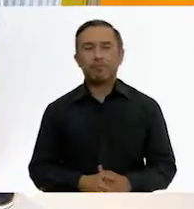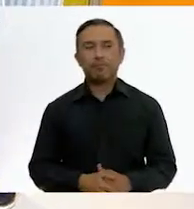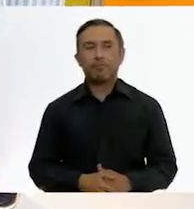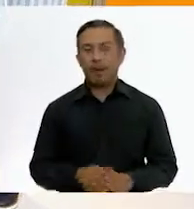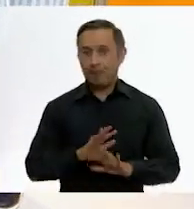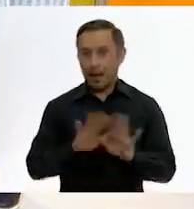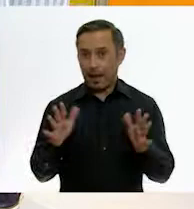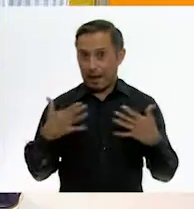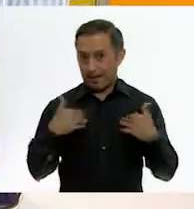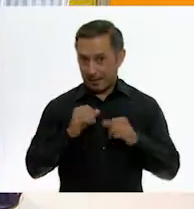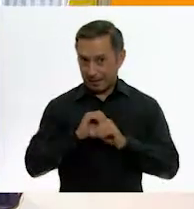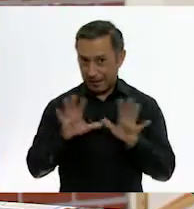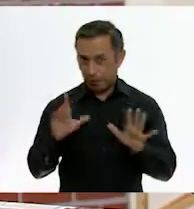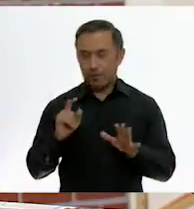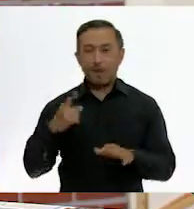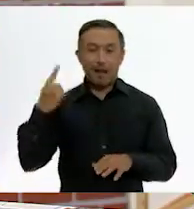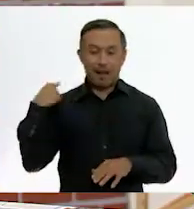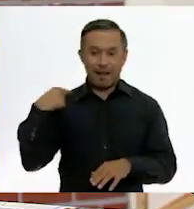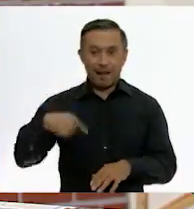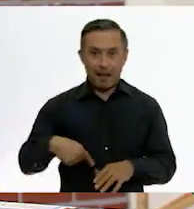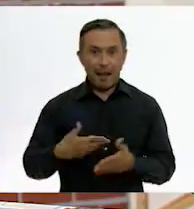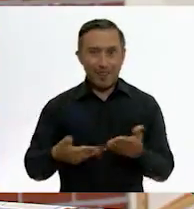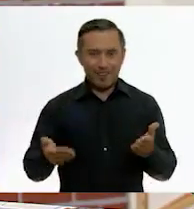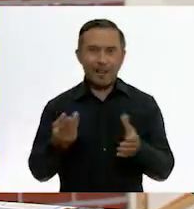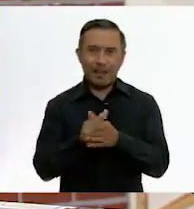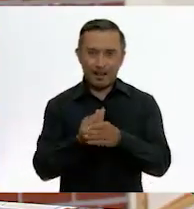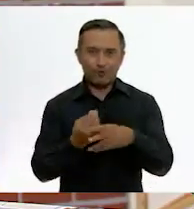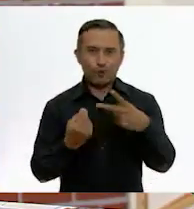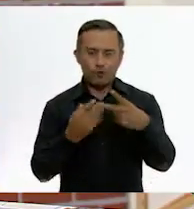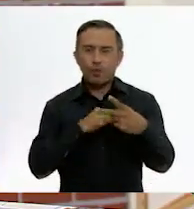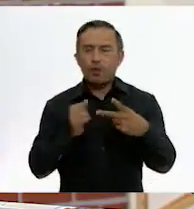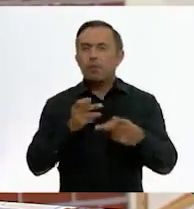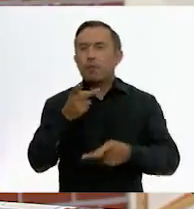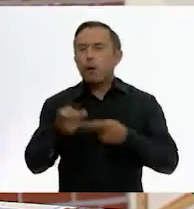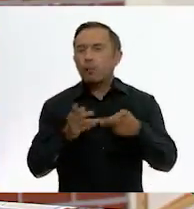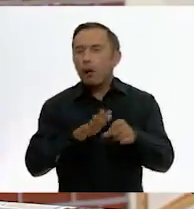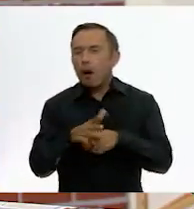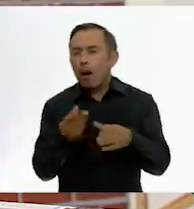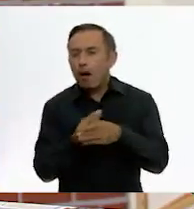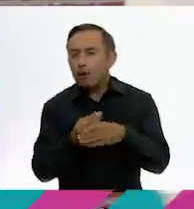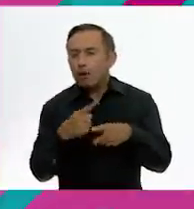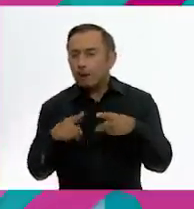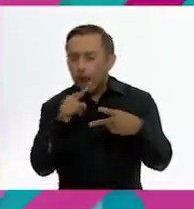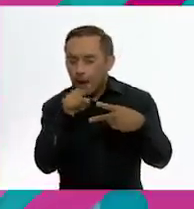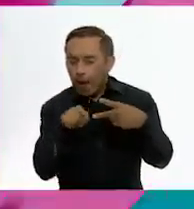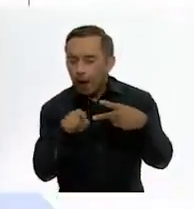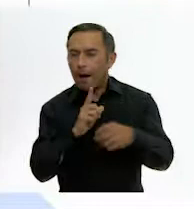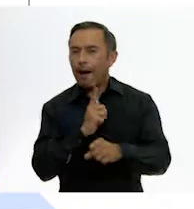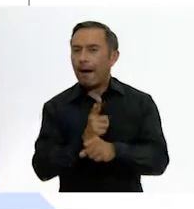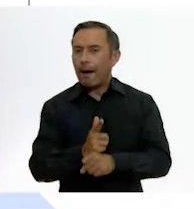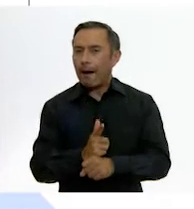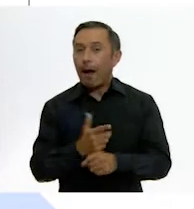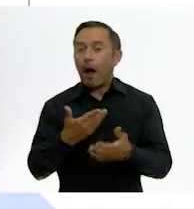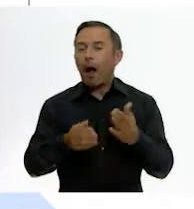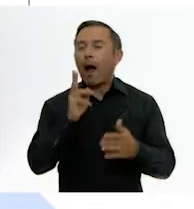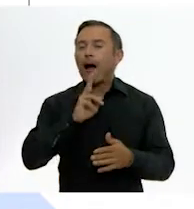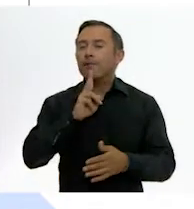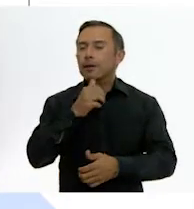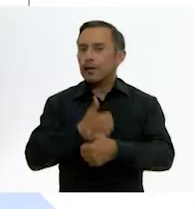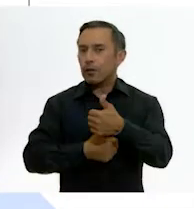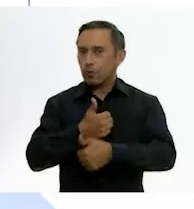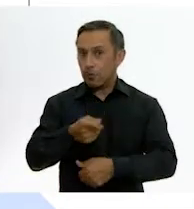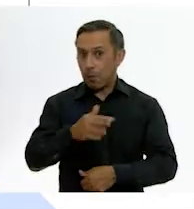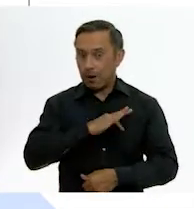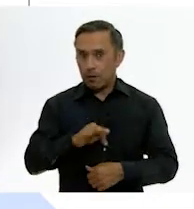llevamos dos clases viendo cuáles son los tipos de preguntas así es que ahora el reto va a consistir en que tú elabore